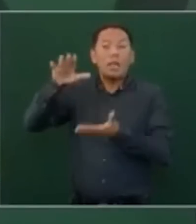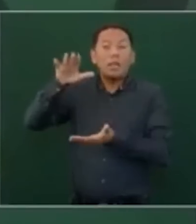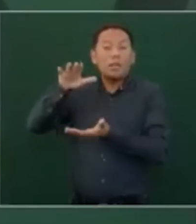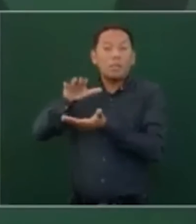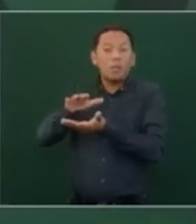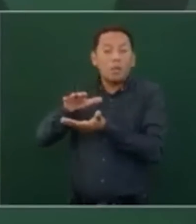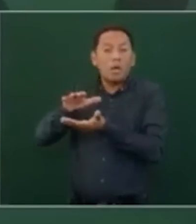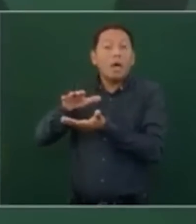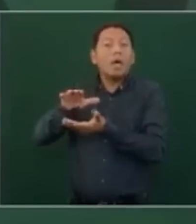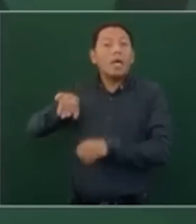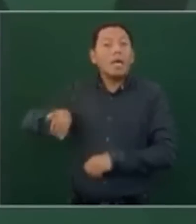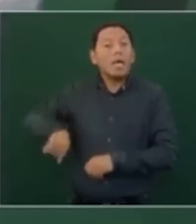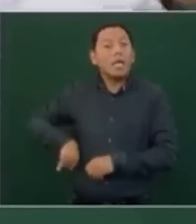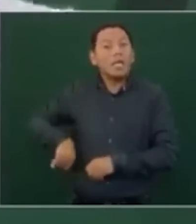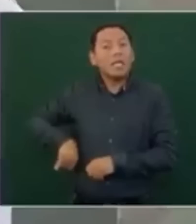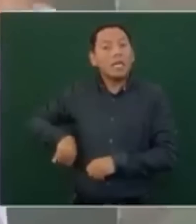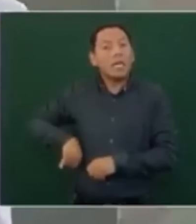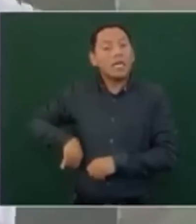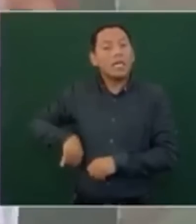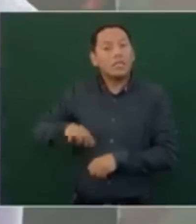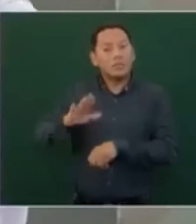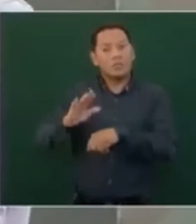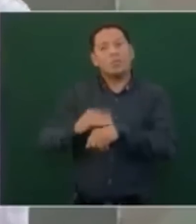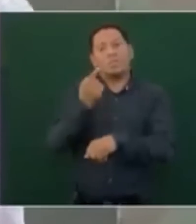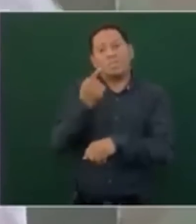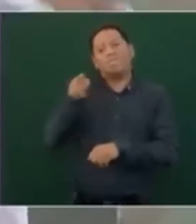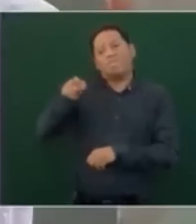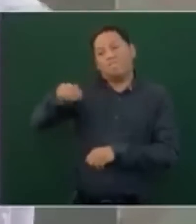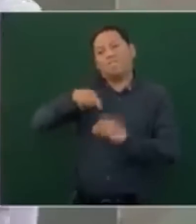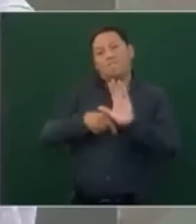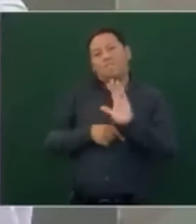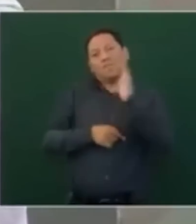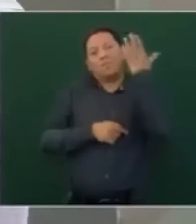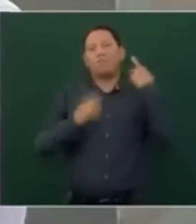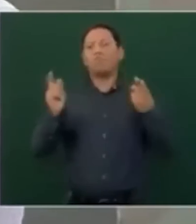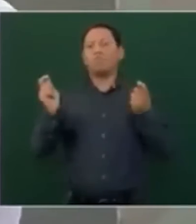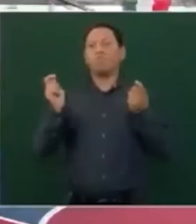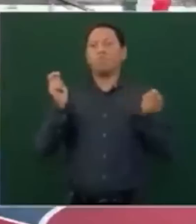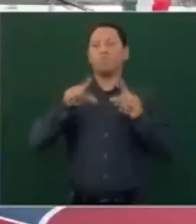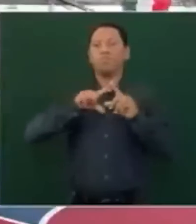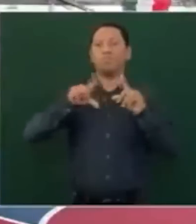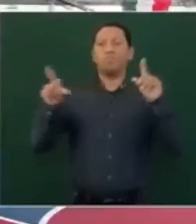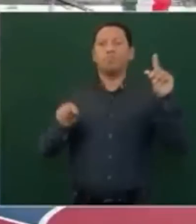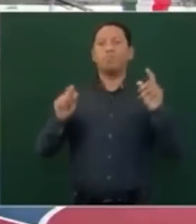corrupta, que era la que dominaba en México, los que se sentían los dueños de México.